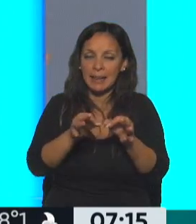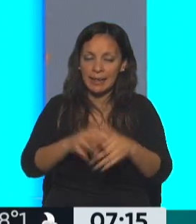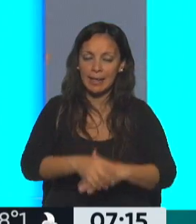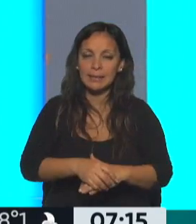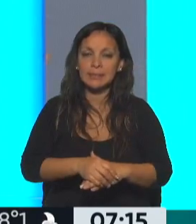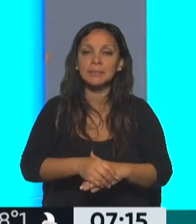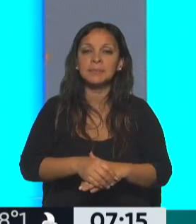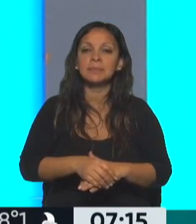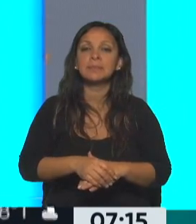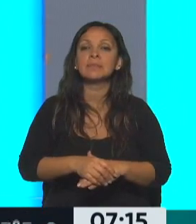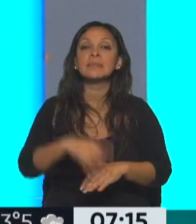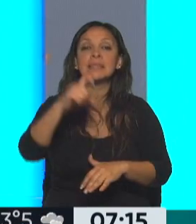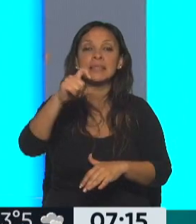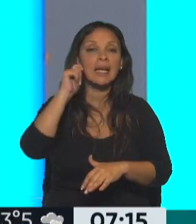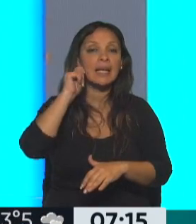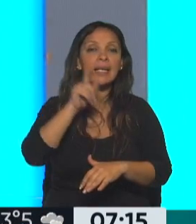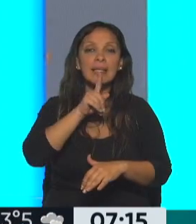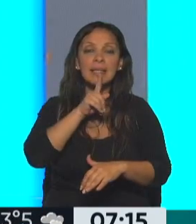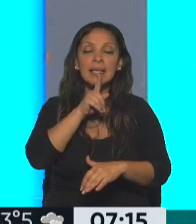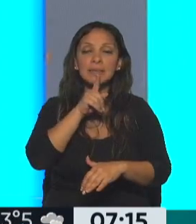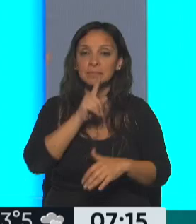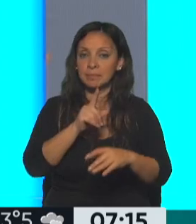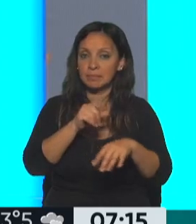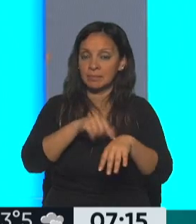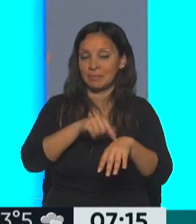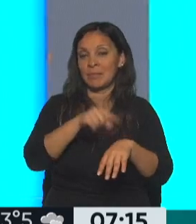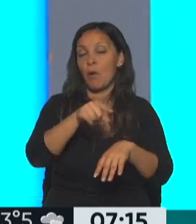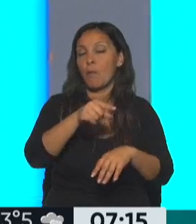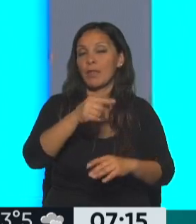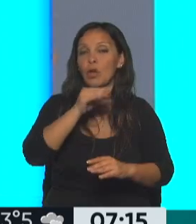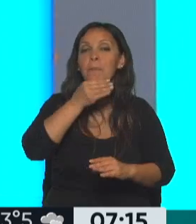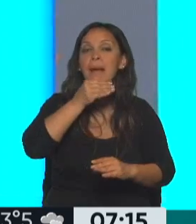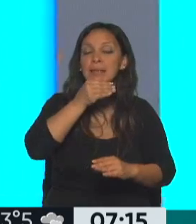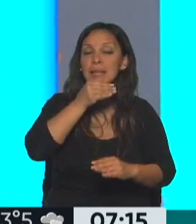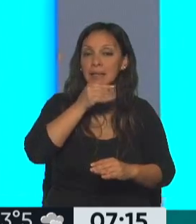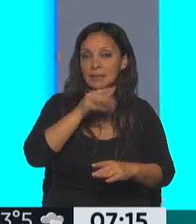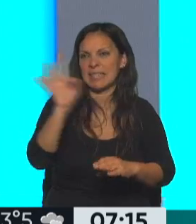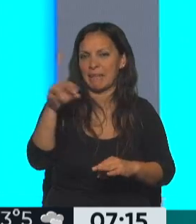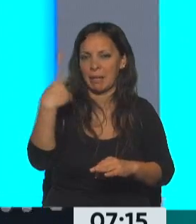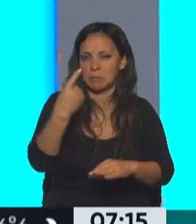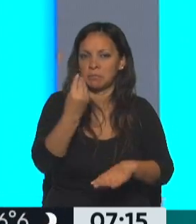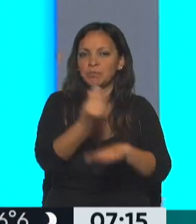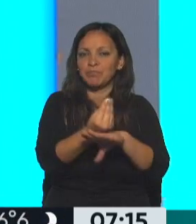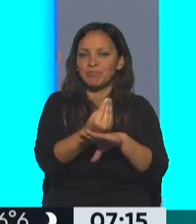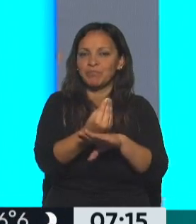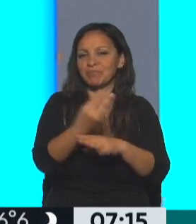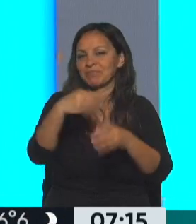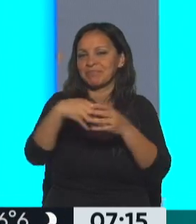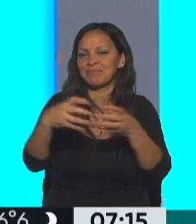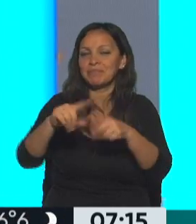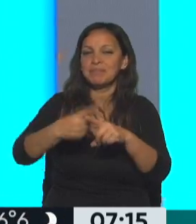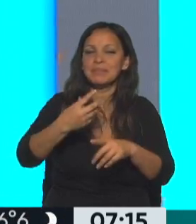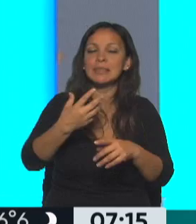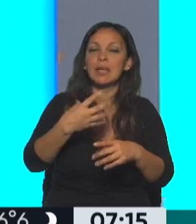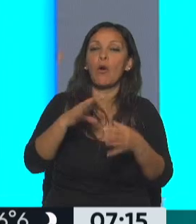ya antes de que se conociera que Sergio Massa era el precandidato de la mayoría o del consenso dentro de Unión por la Patria, la